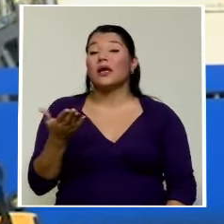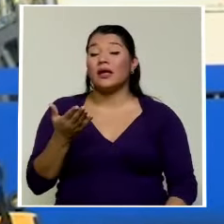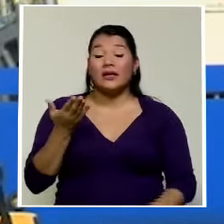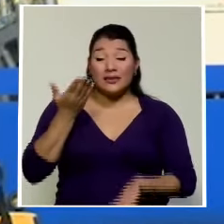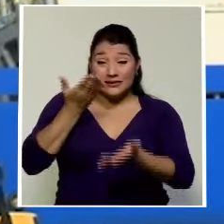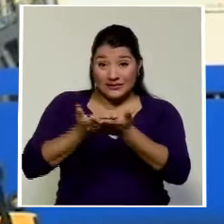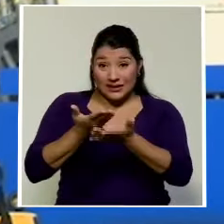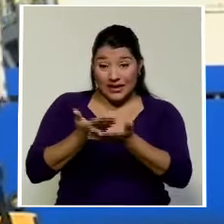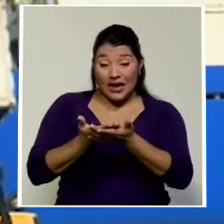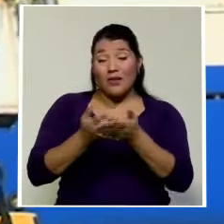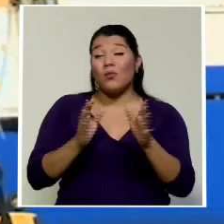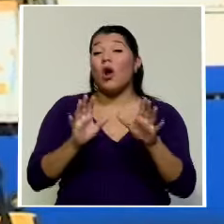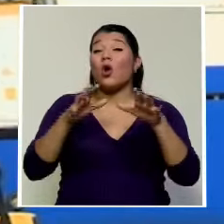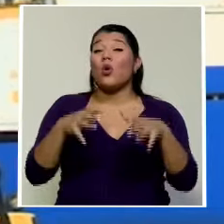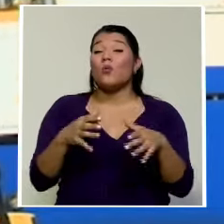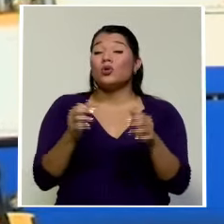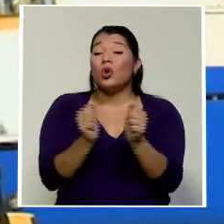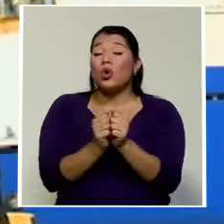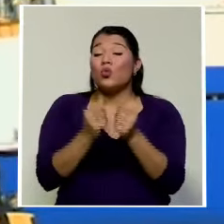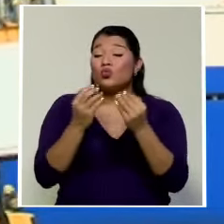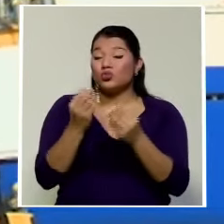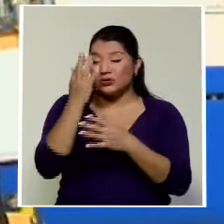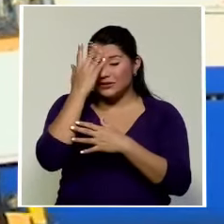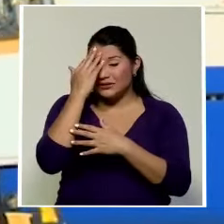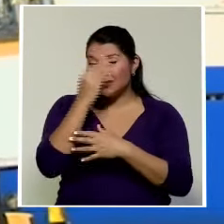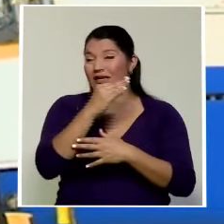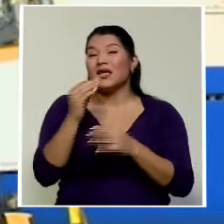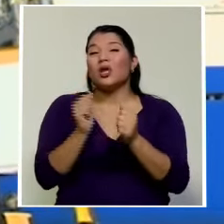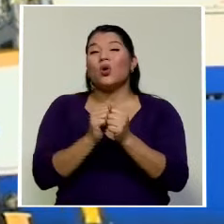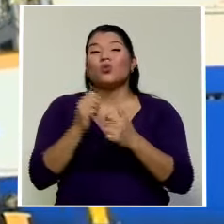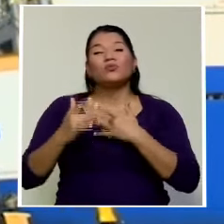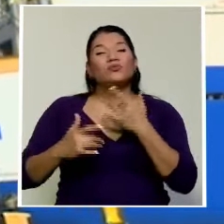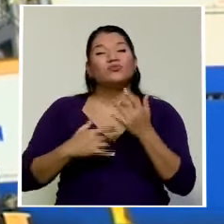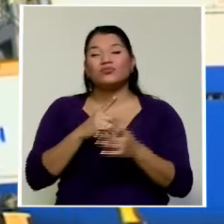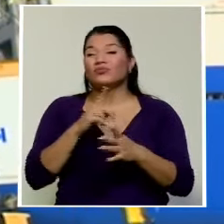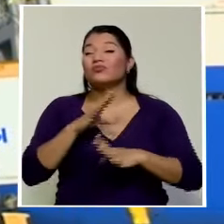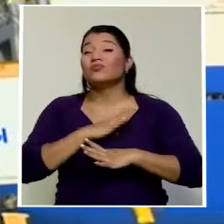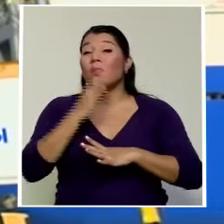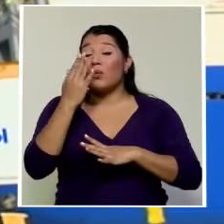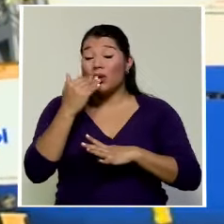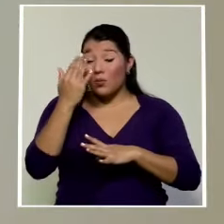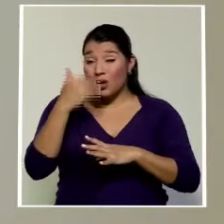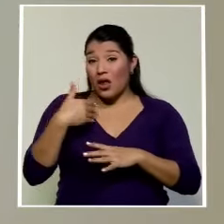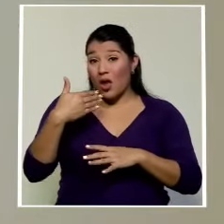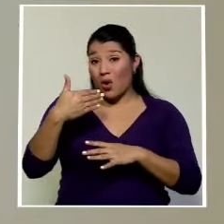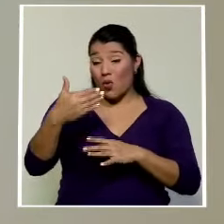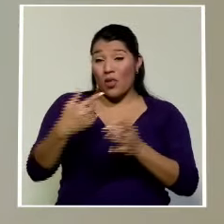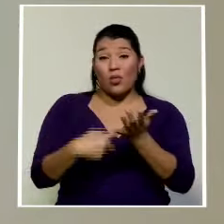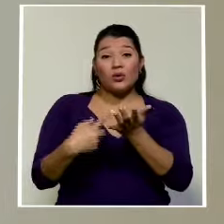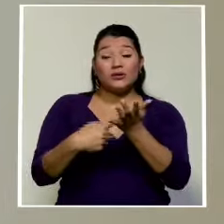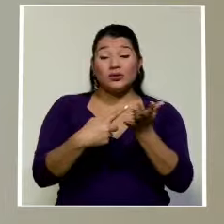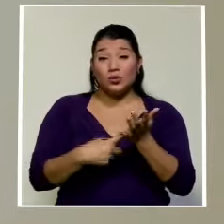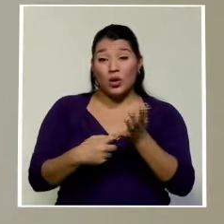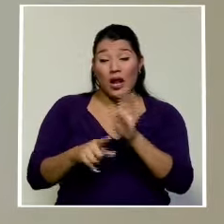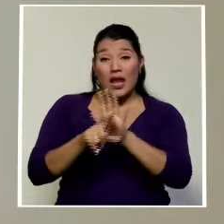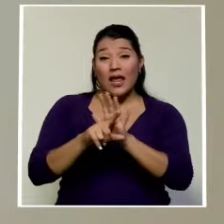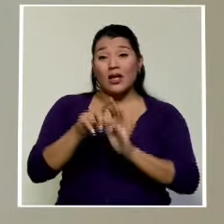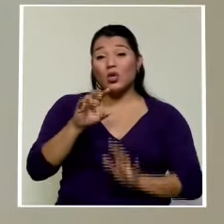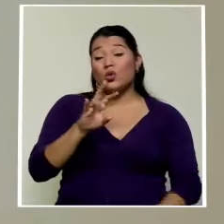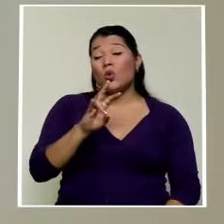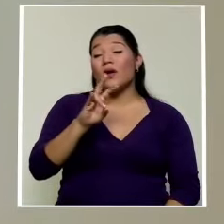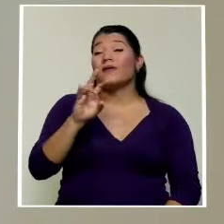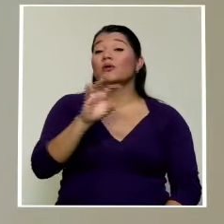llegábamos a esa comisión con mucha preocupación, incluso con un sentimiento de desazón, porque en el momento cuando se discutió la ley